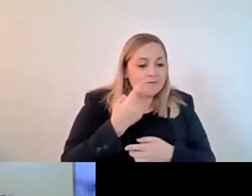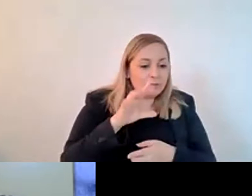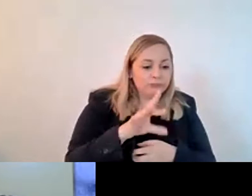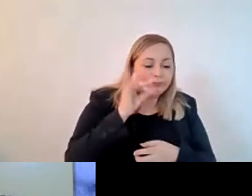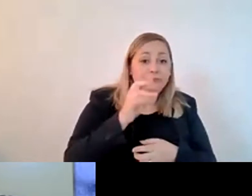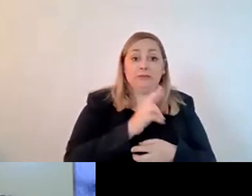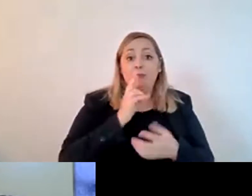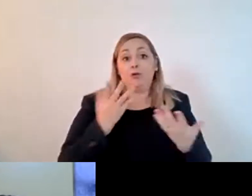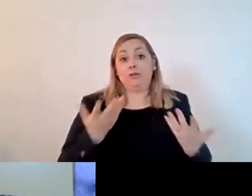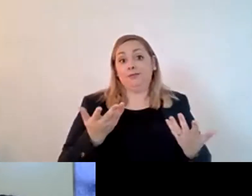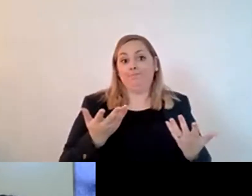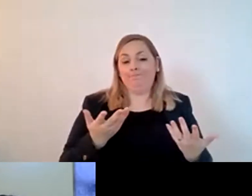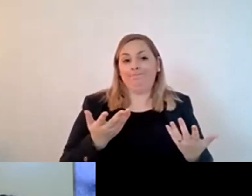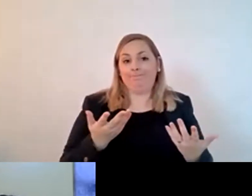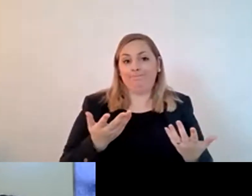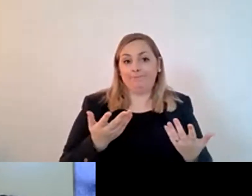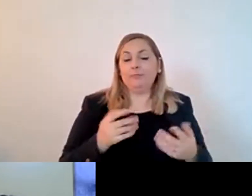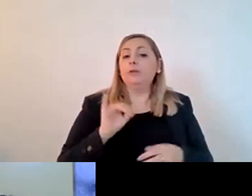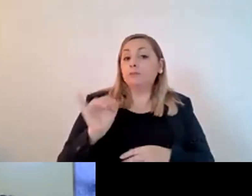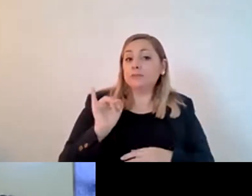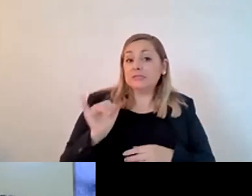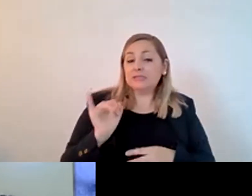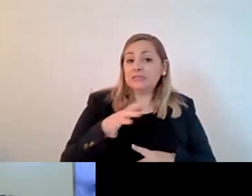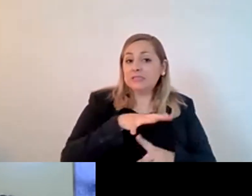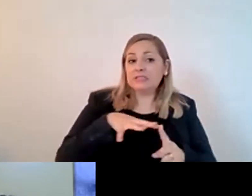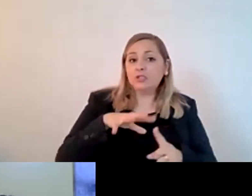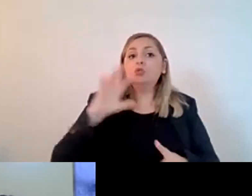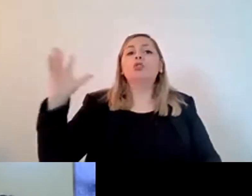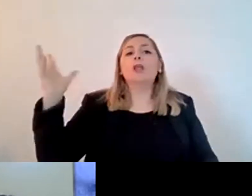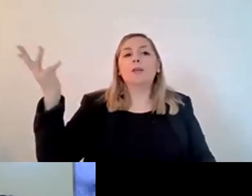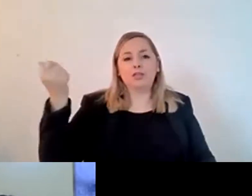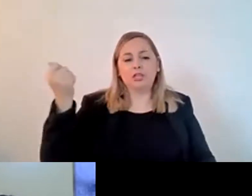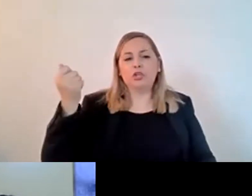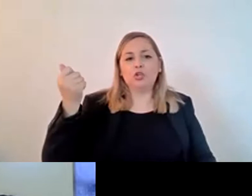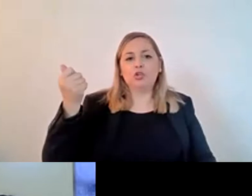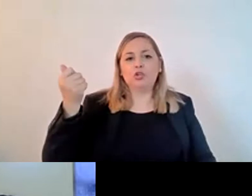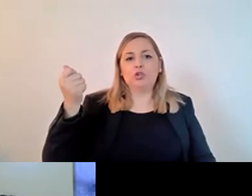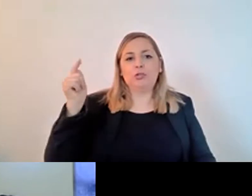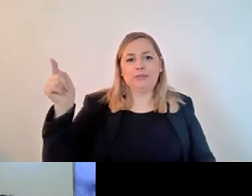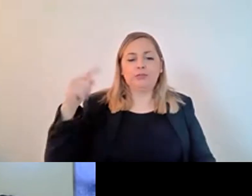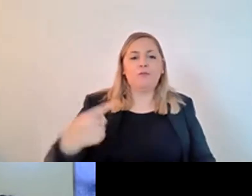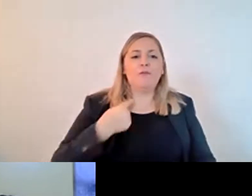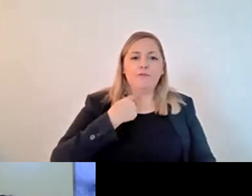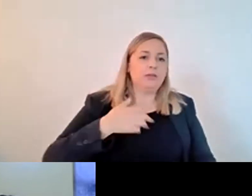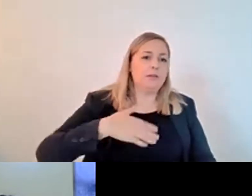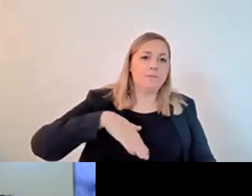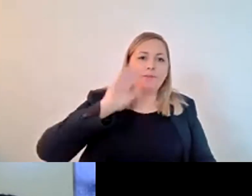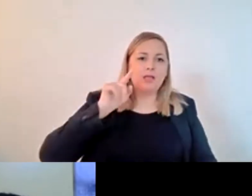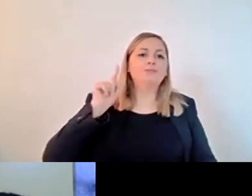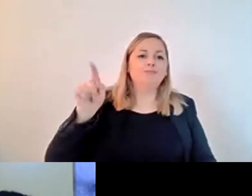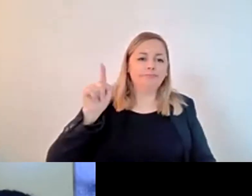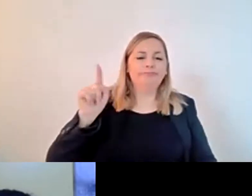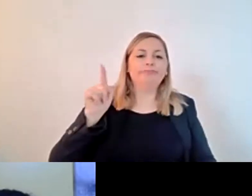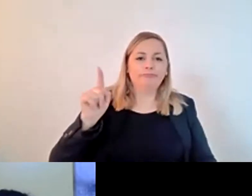respuesta. Lo que sí, las condiciones ambientales son críticas. O sea, eso se